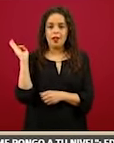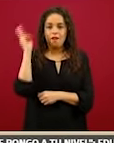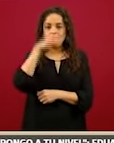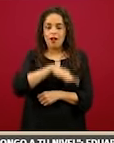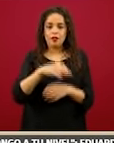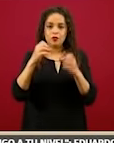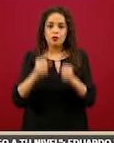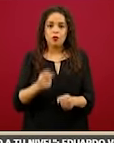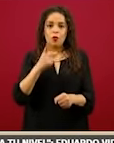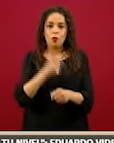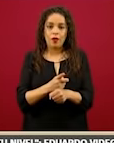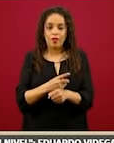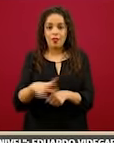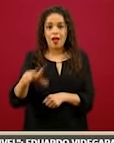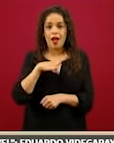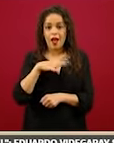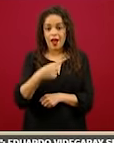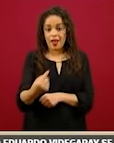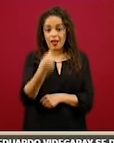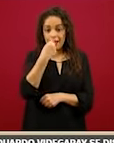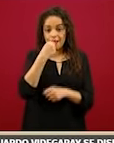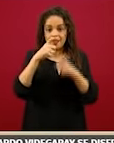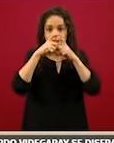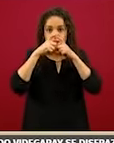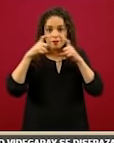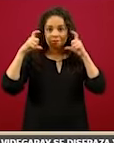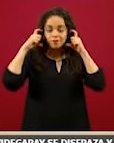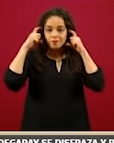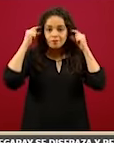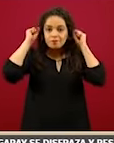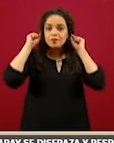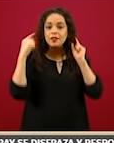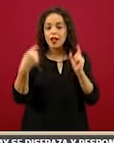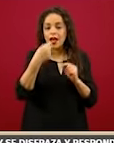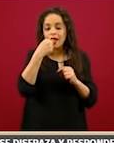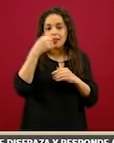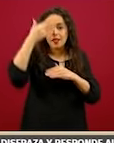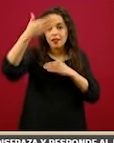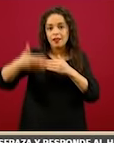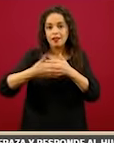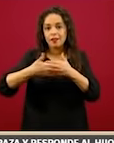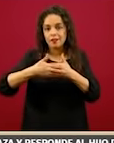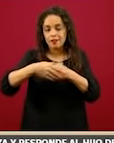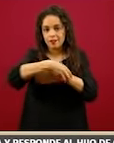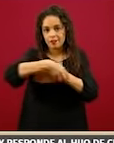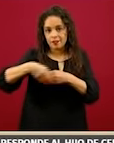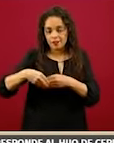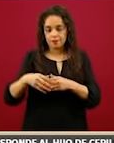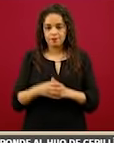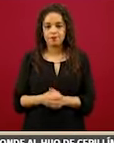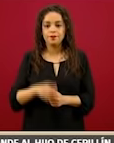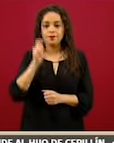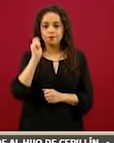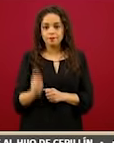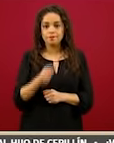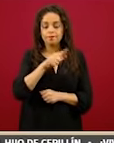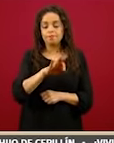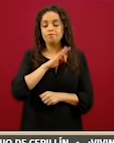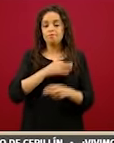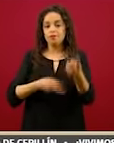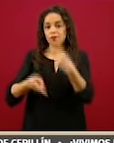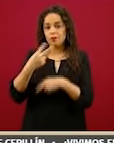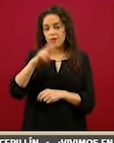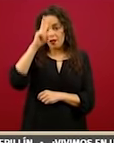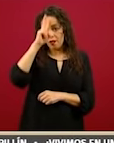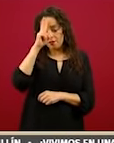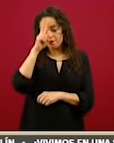cubrebocas en la parte externa. Las lesiones en la piel, la dermatitis, el incremento en el acné, que también es